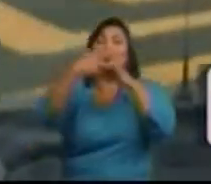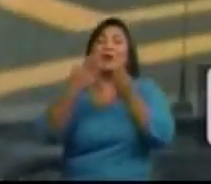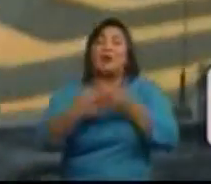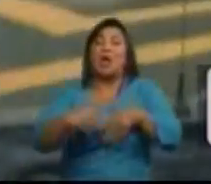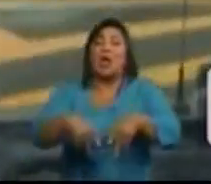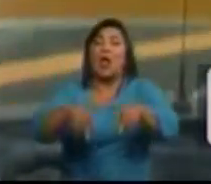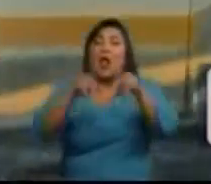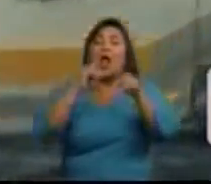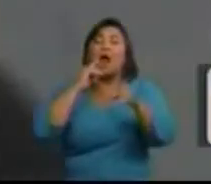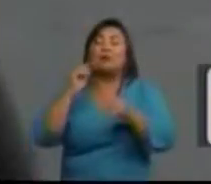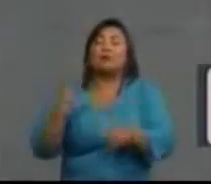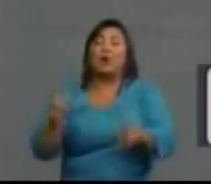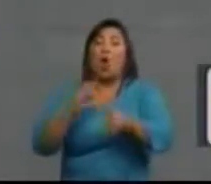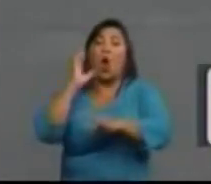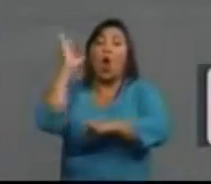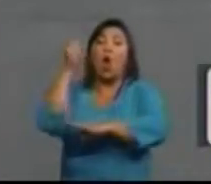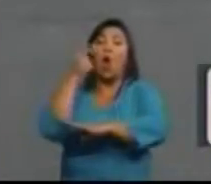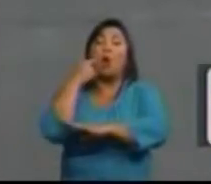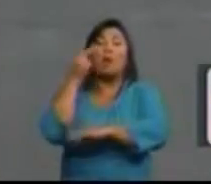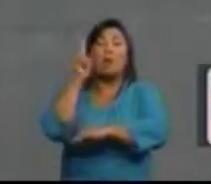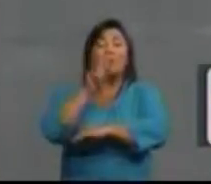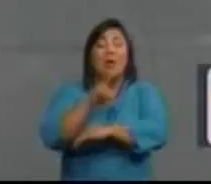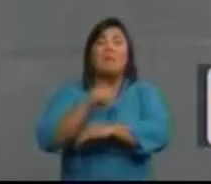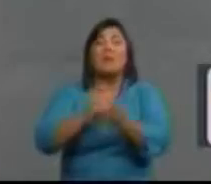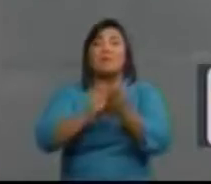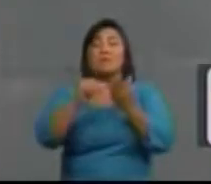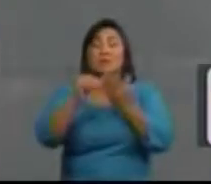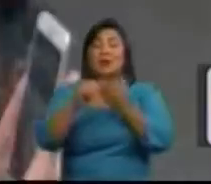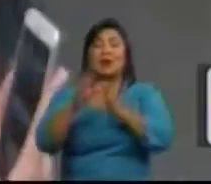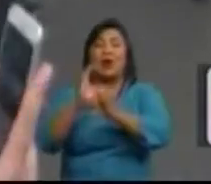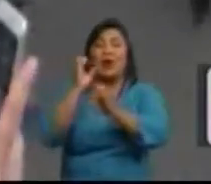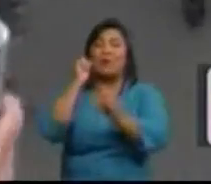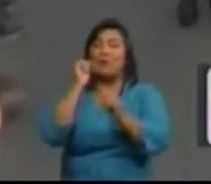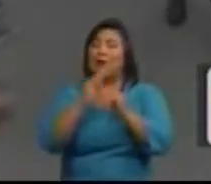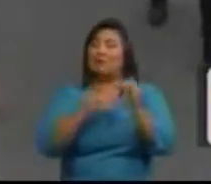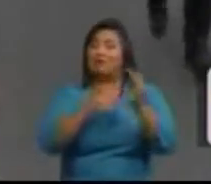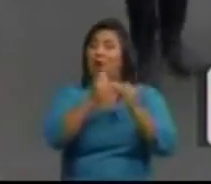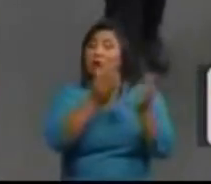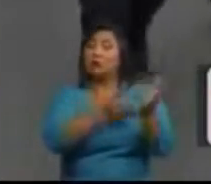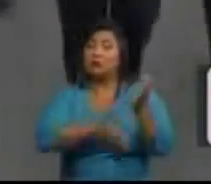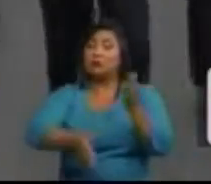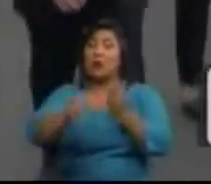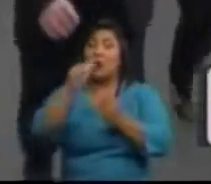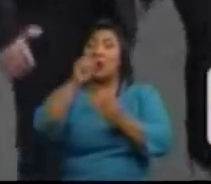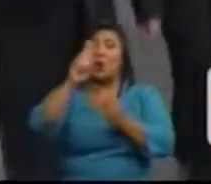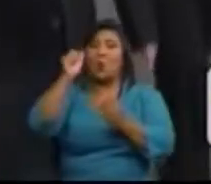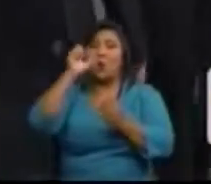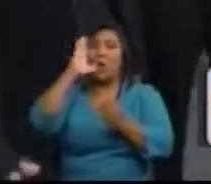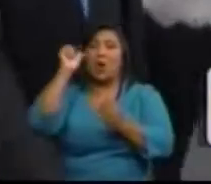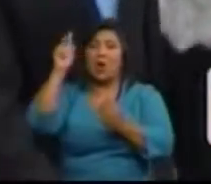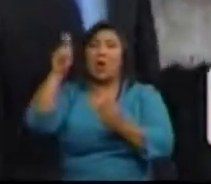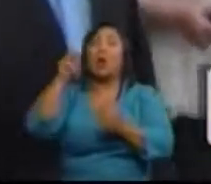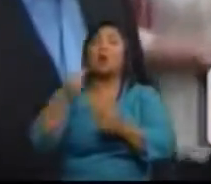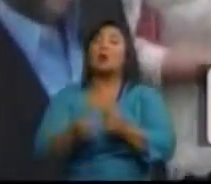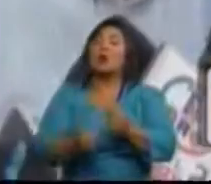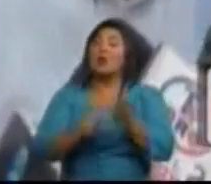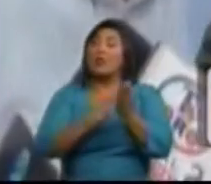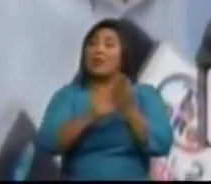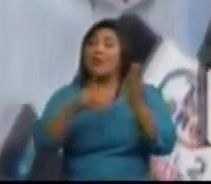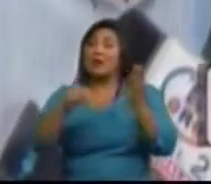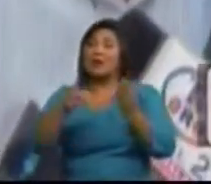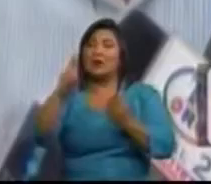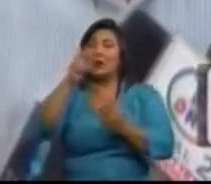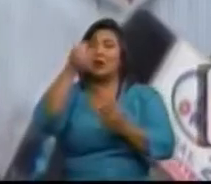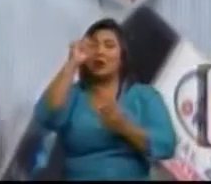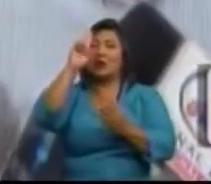Unión Colombiana, en la que también estuvo el ministro de Transporte y Obras Públicas, Aurelio Hidalgo, y de Finanzas, Richard Martínez. Que